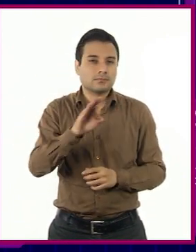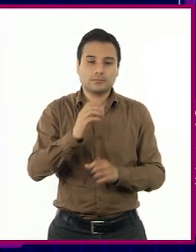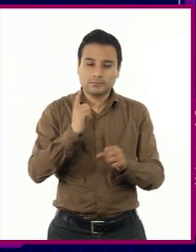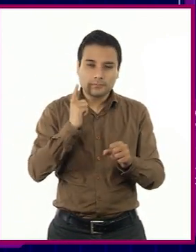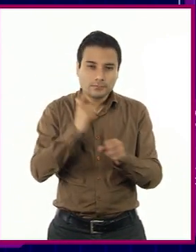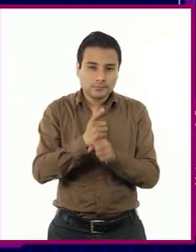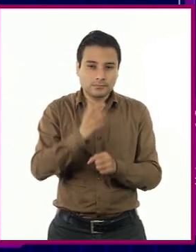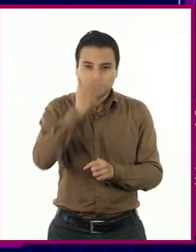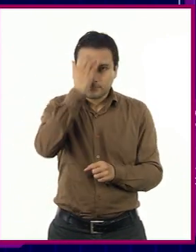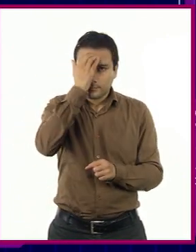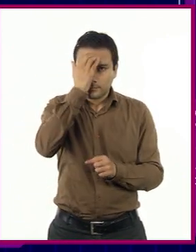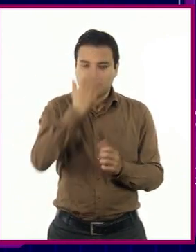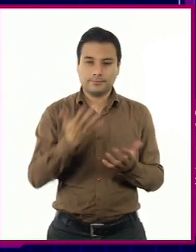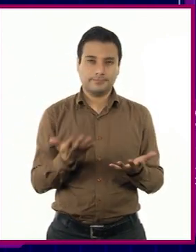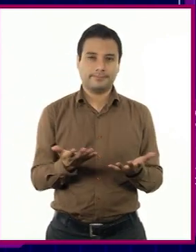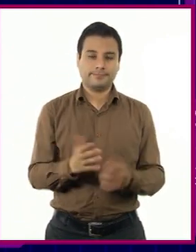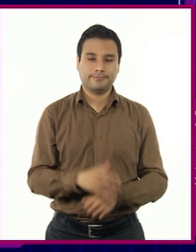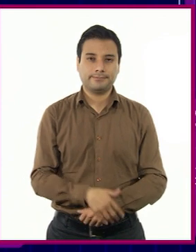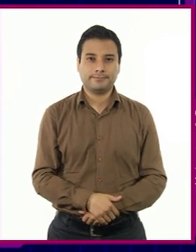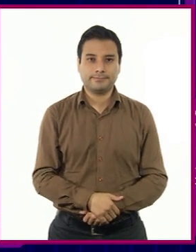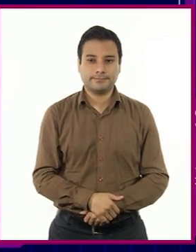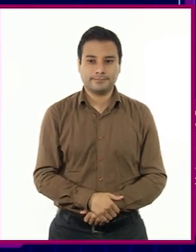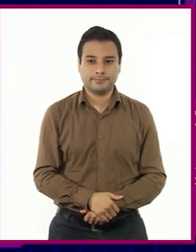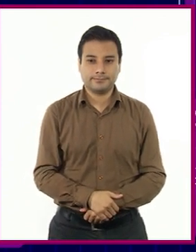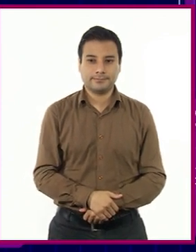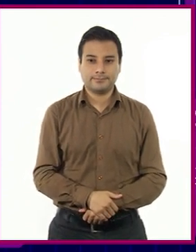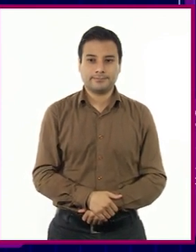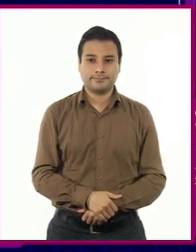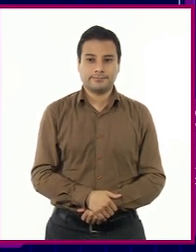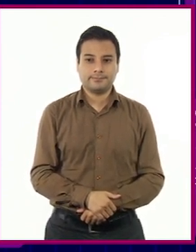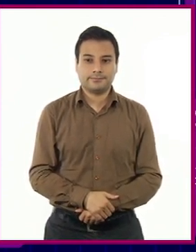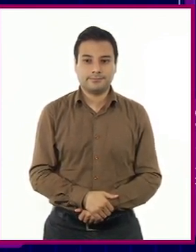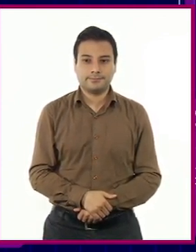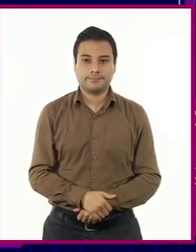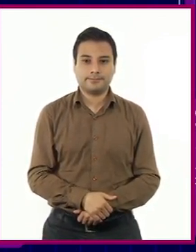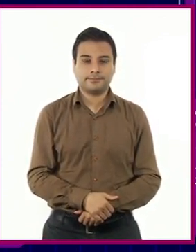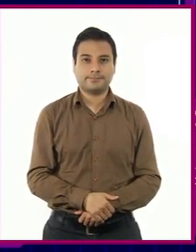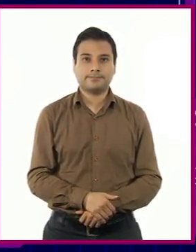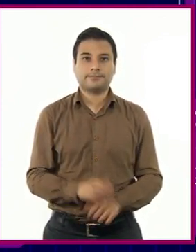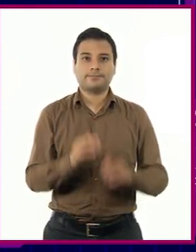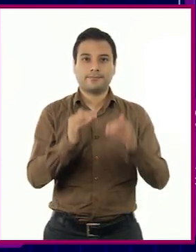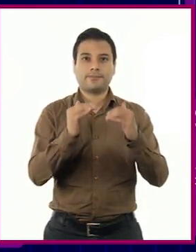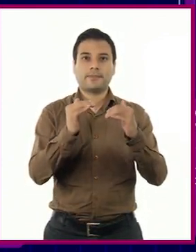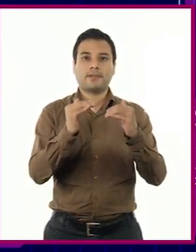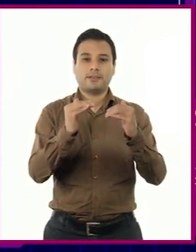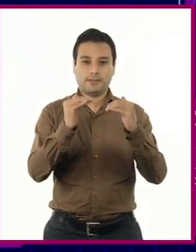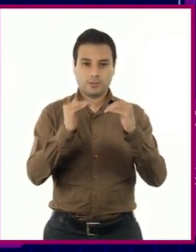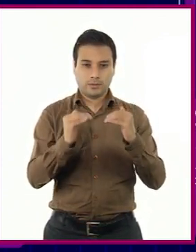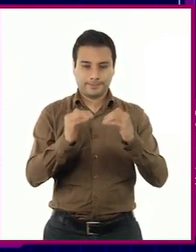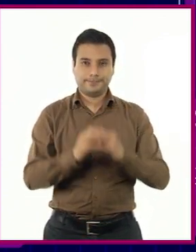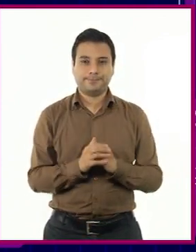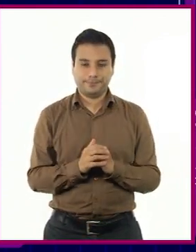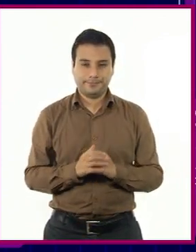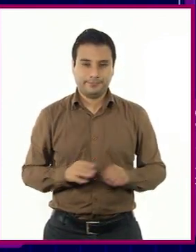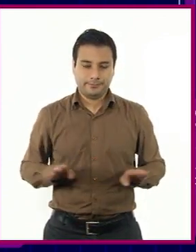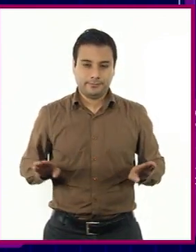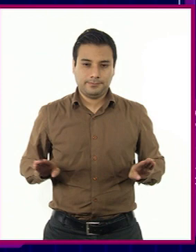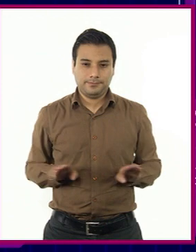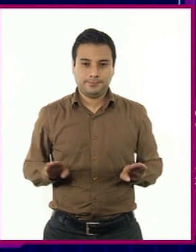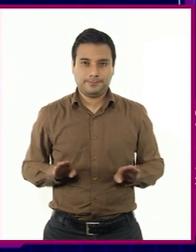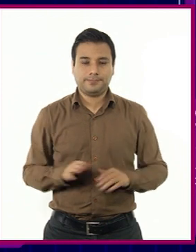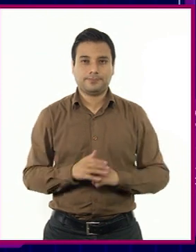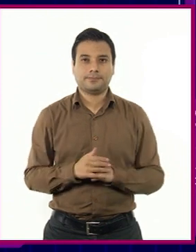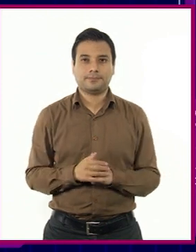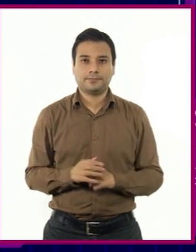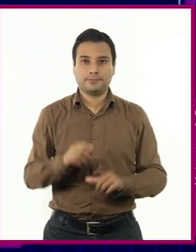o por ángulos opuestos en un paralelogramo. Ahora, pasemos a la propiedad que indica que los